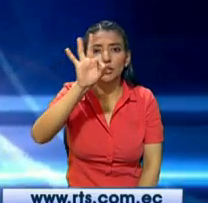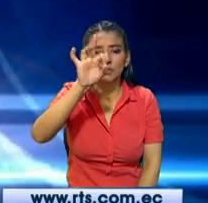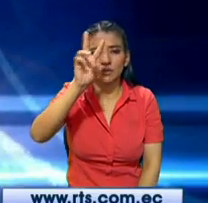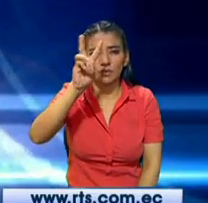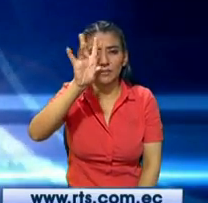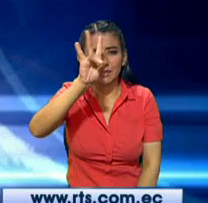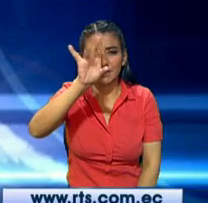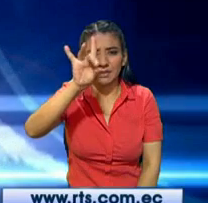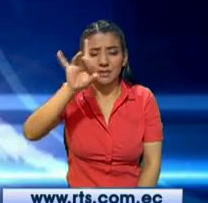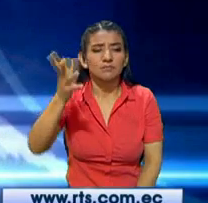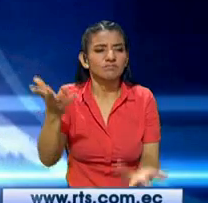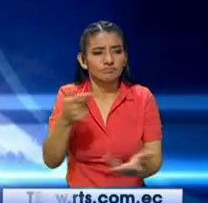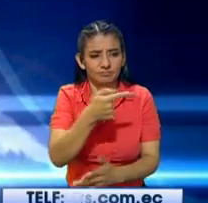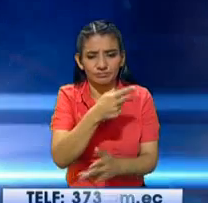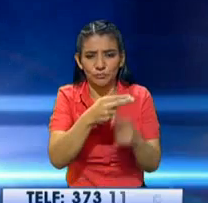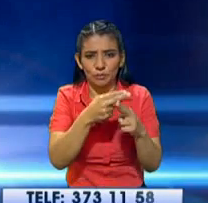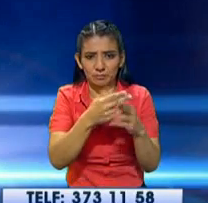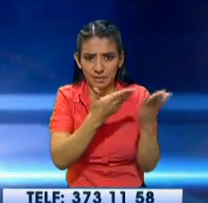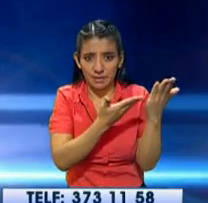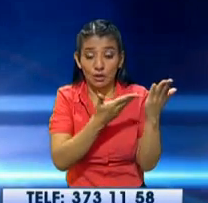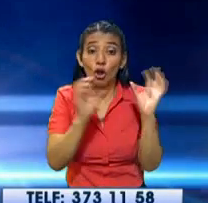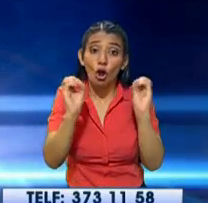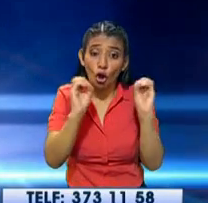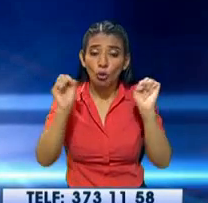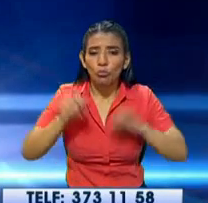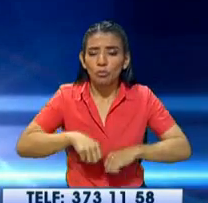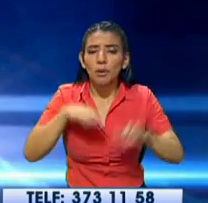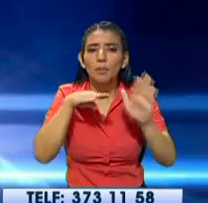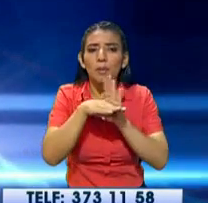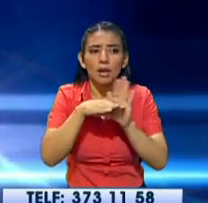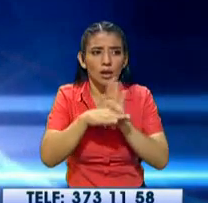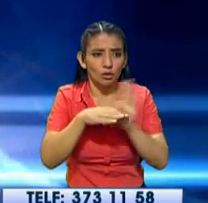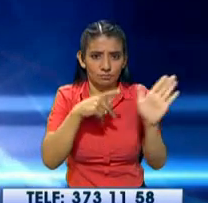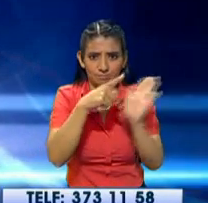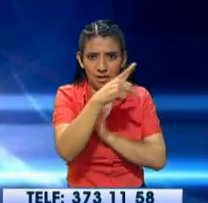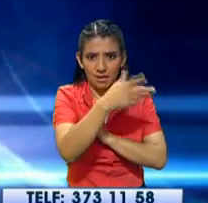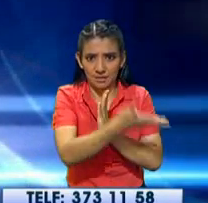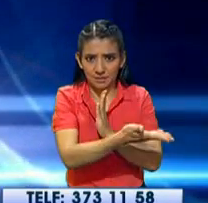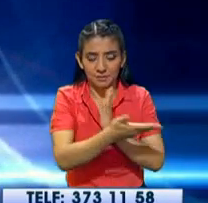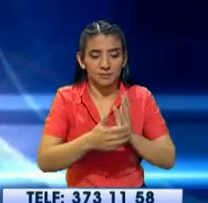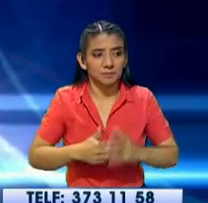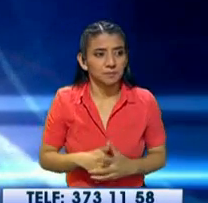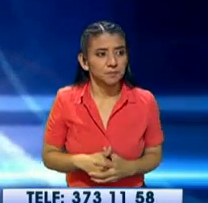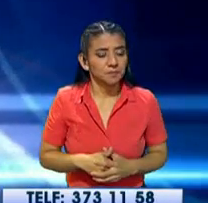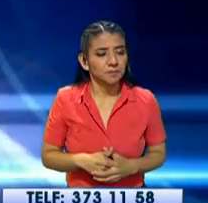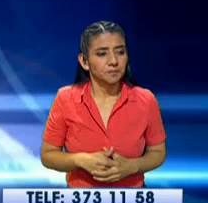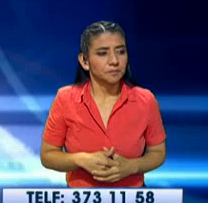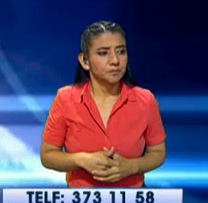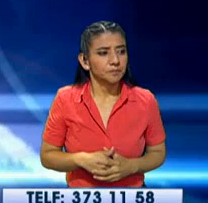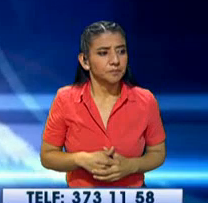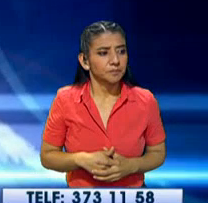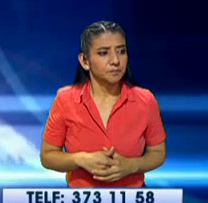0999-259976 con Eduardo Patín. O puede hacer su contribución al número de cuenta